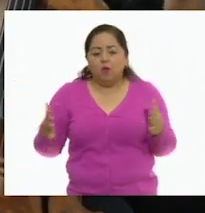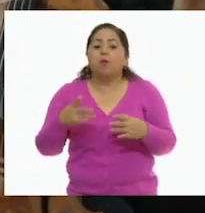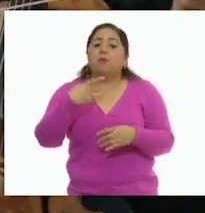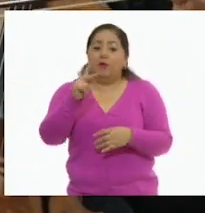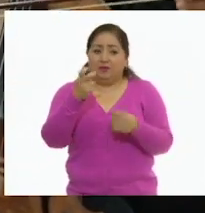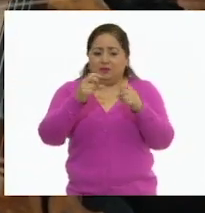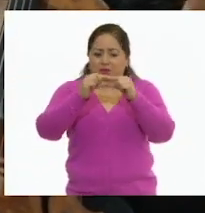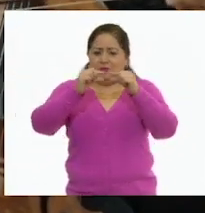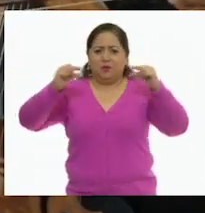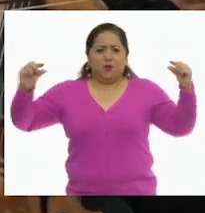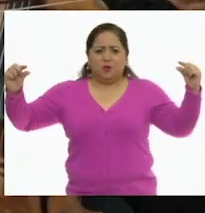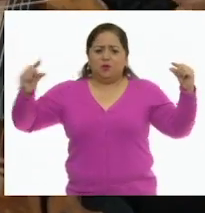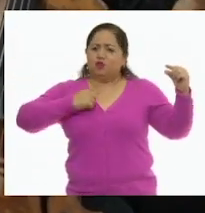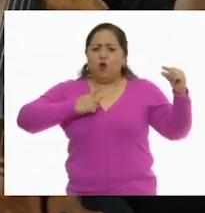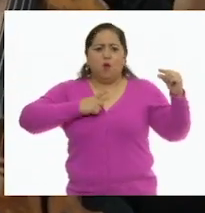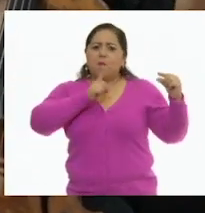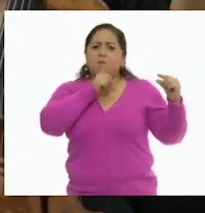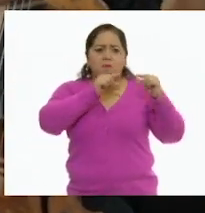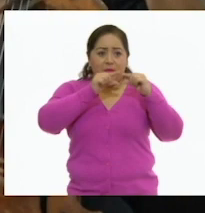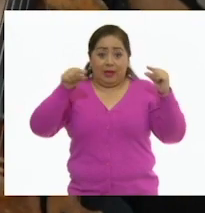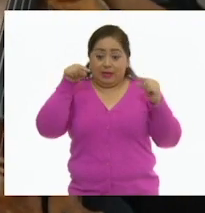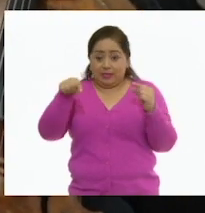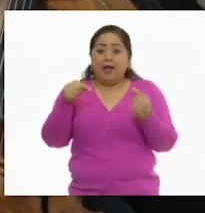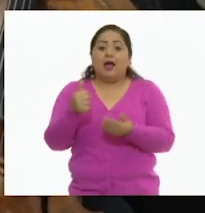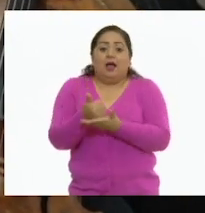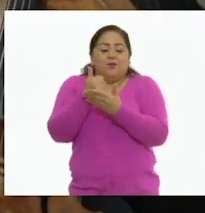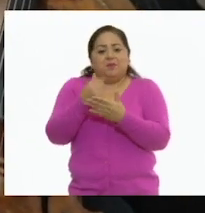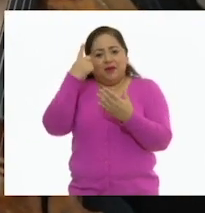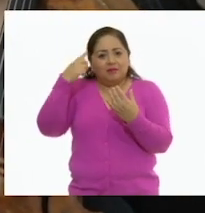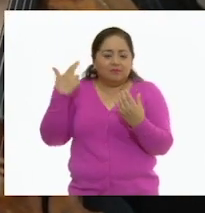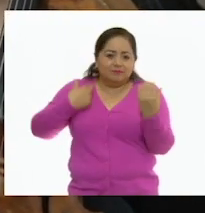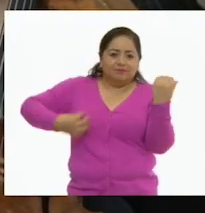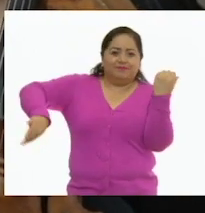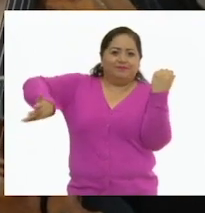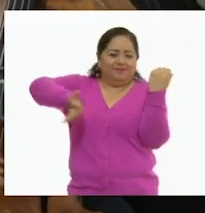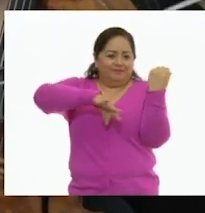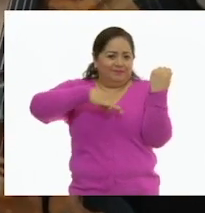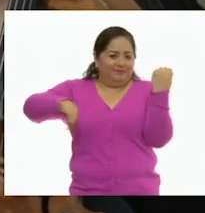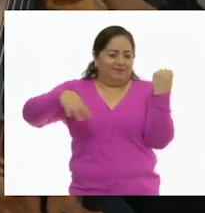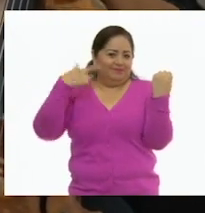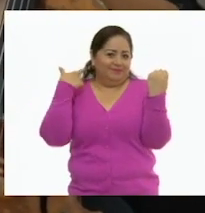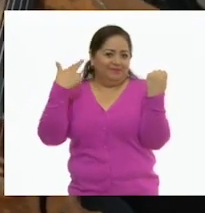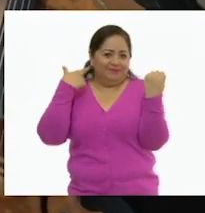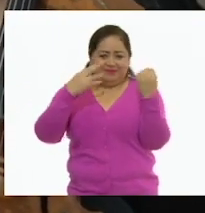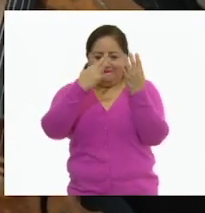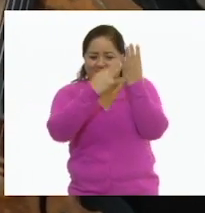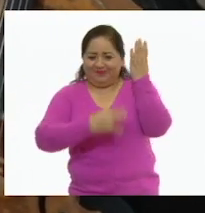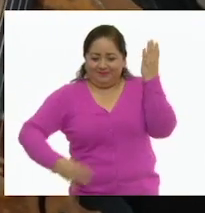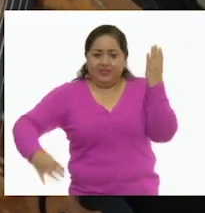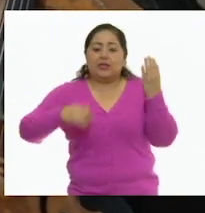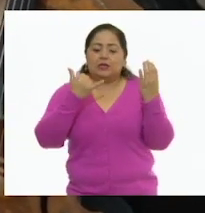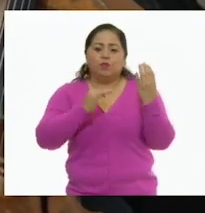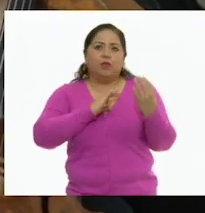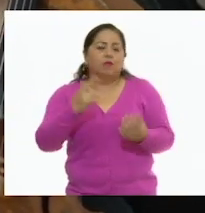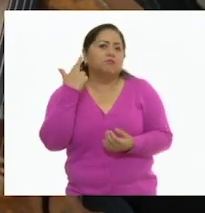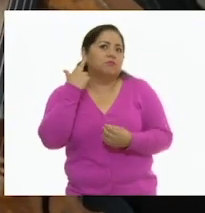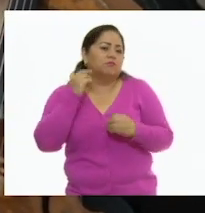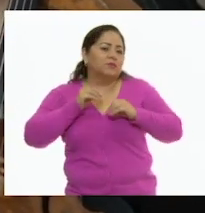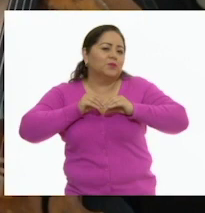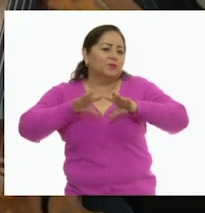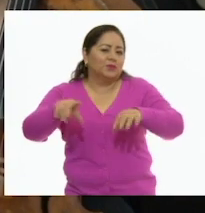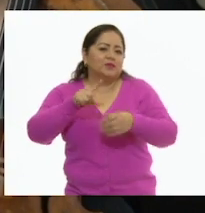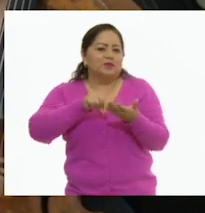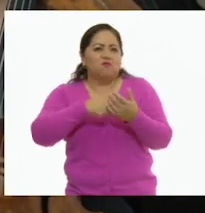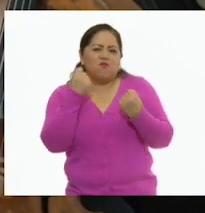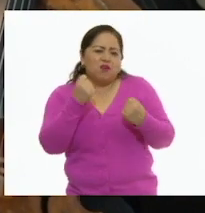es una vara completamente recta, y es con esta vara que hacemos frotar las cuerdas y producir el sonido peculiar de